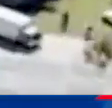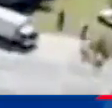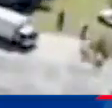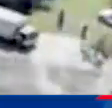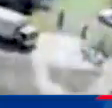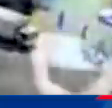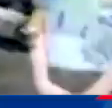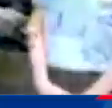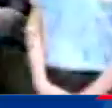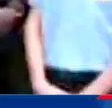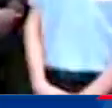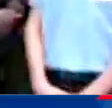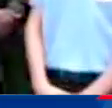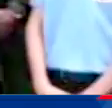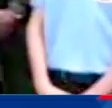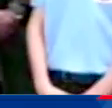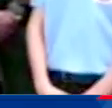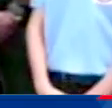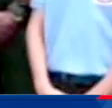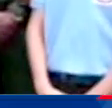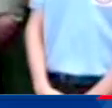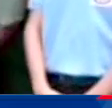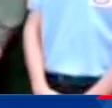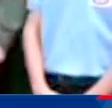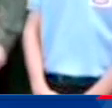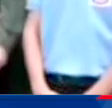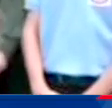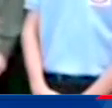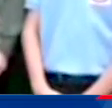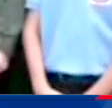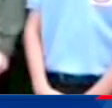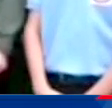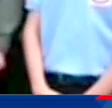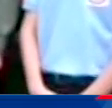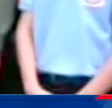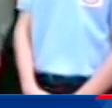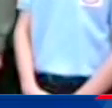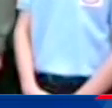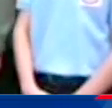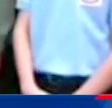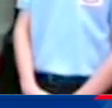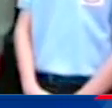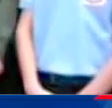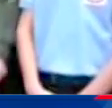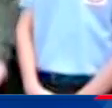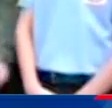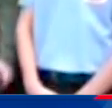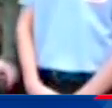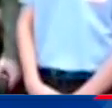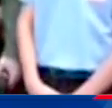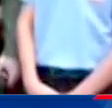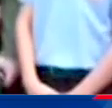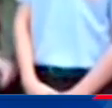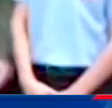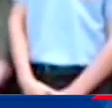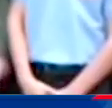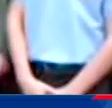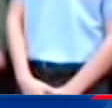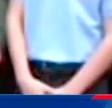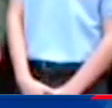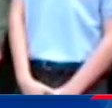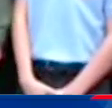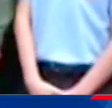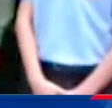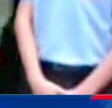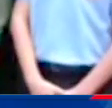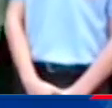estamos saliendo, quisiera dejarles a ellos este legado como Simón Bolívar le dejaba a sus hijos.